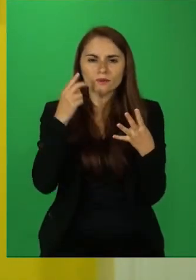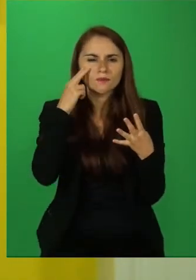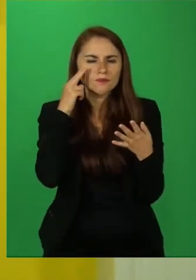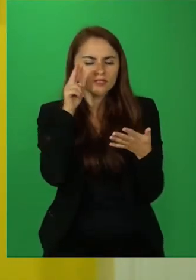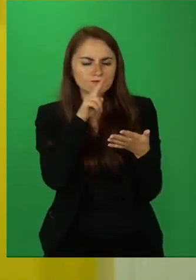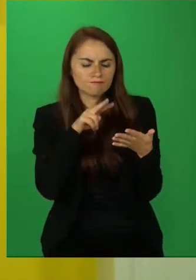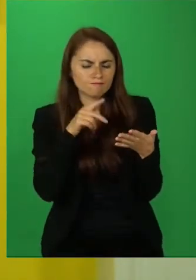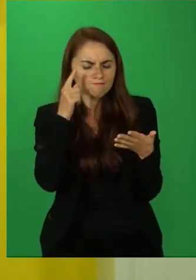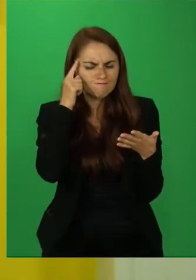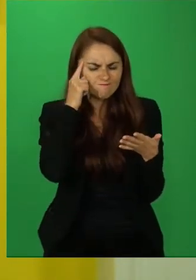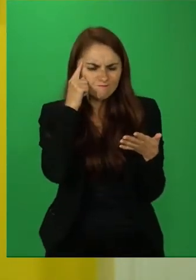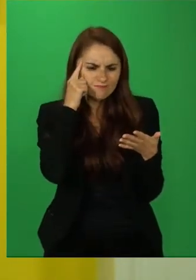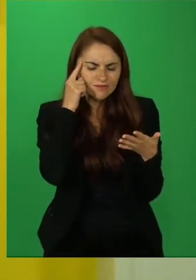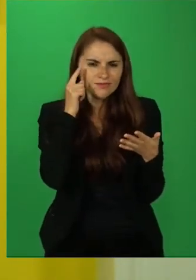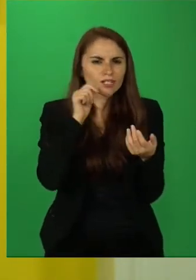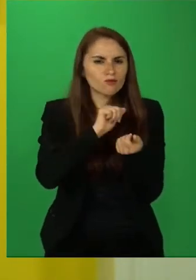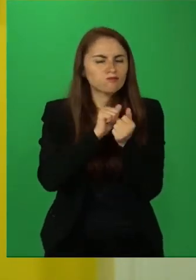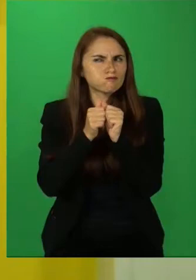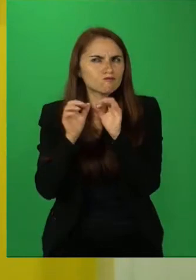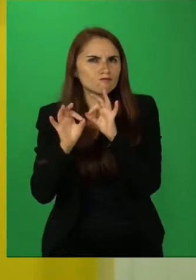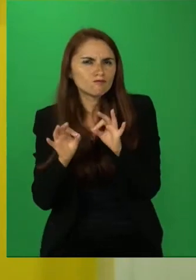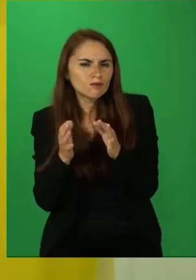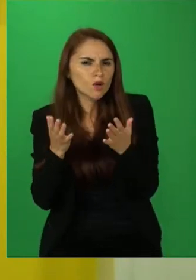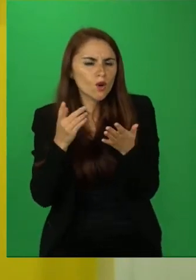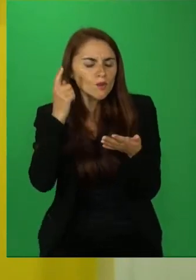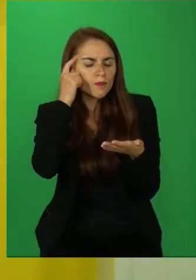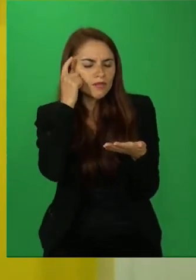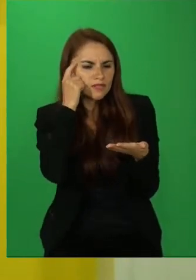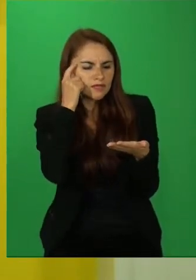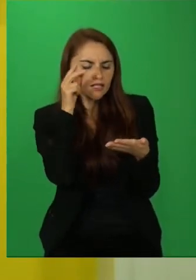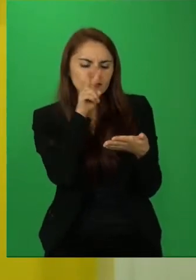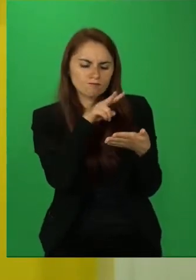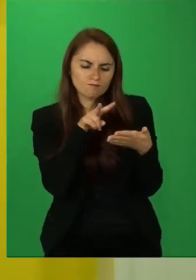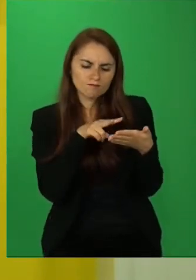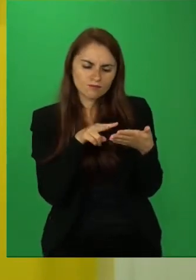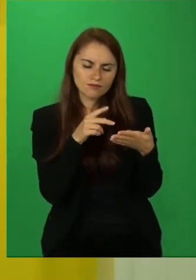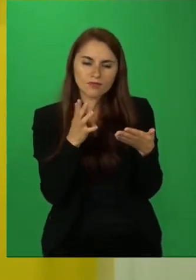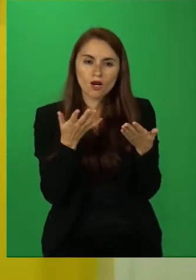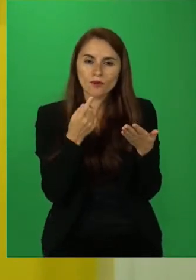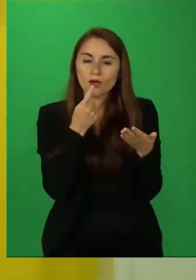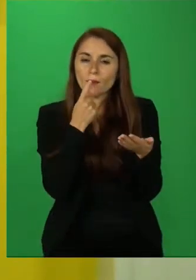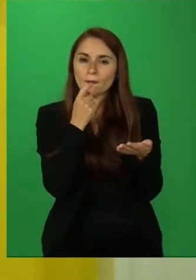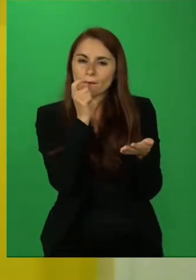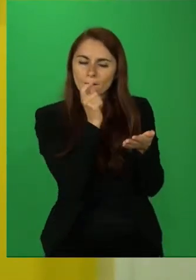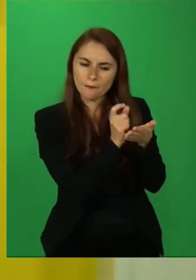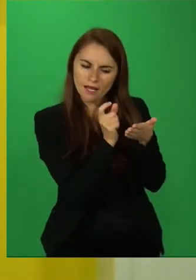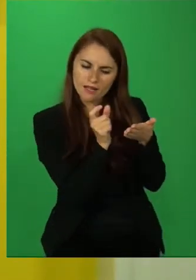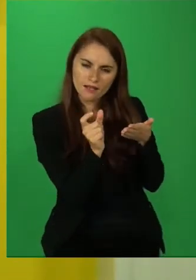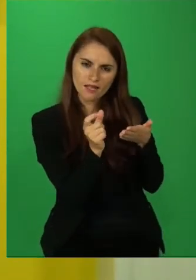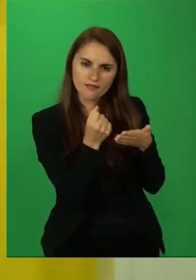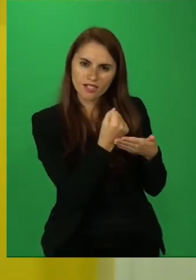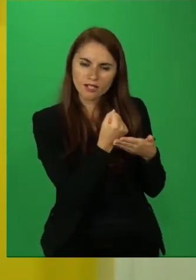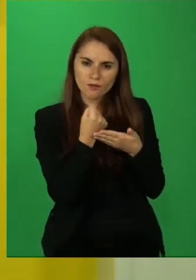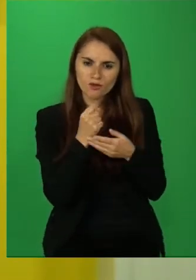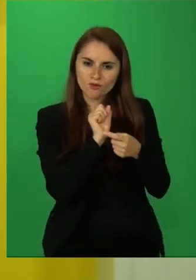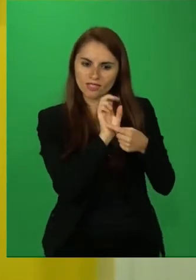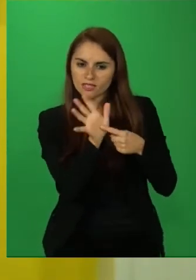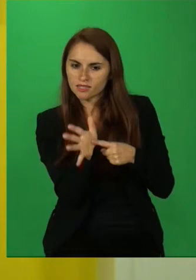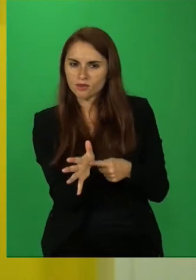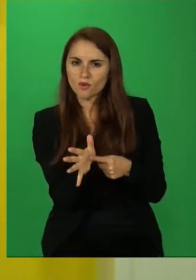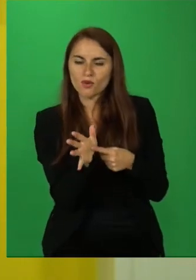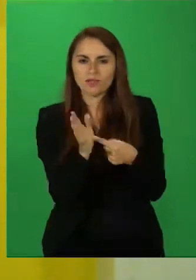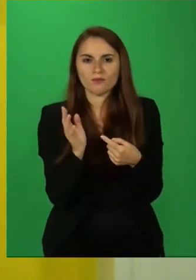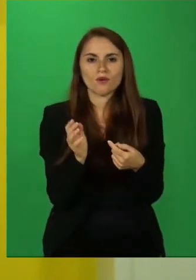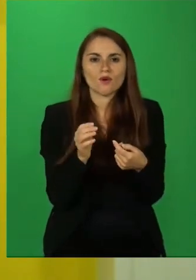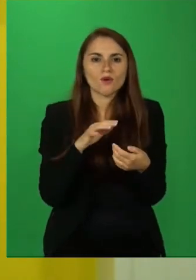Deducciones. ¿Sacaste alguna conclusión o no? Recuerda, fíjate si hay algunas palabras que puedas extraer el sinónimo,